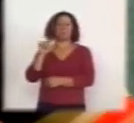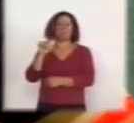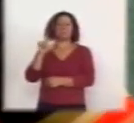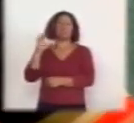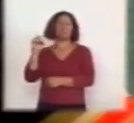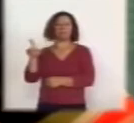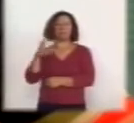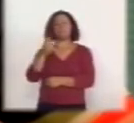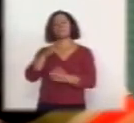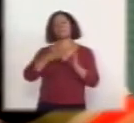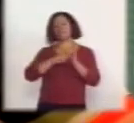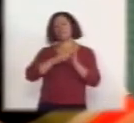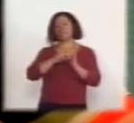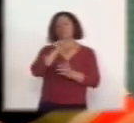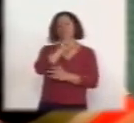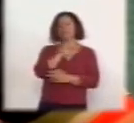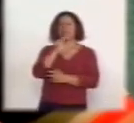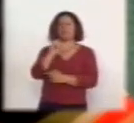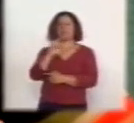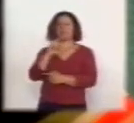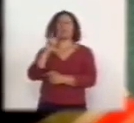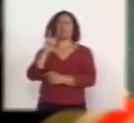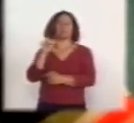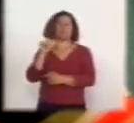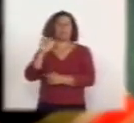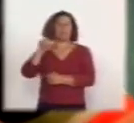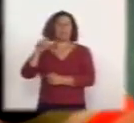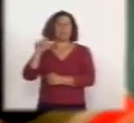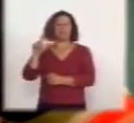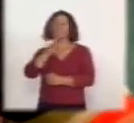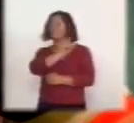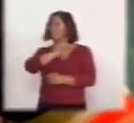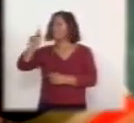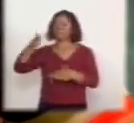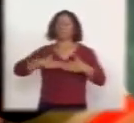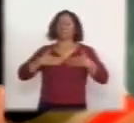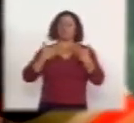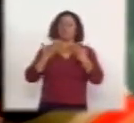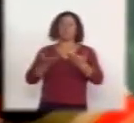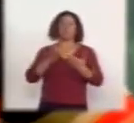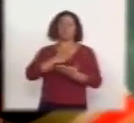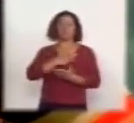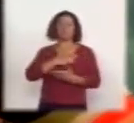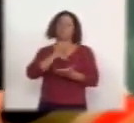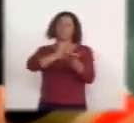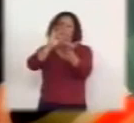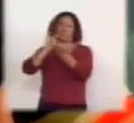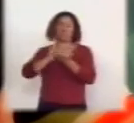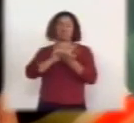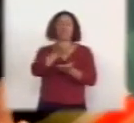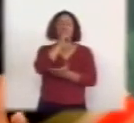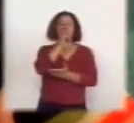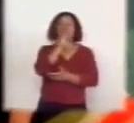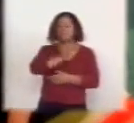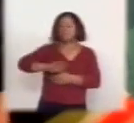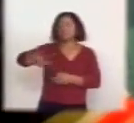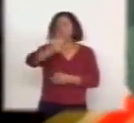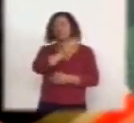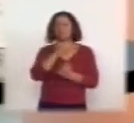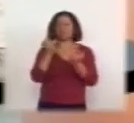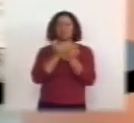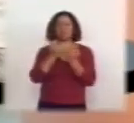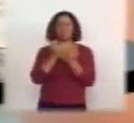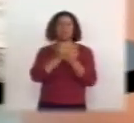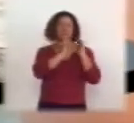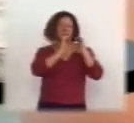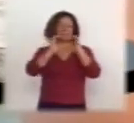Antonio Carvajal, a todos los que han confiado en nosotros, les damos las muchas gracias, a la Vialidad, a Protección Civil del municipio